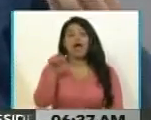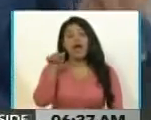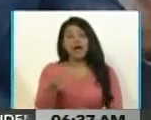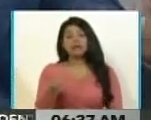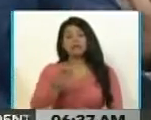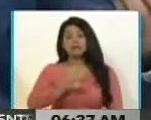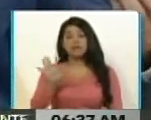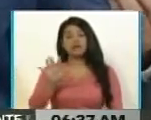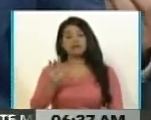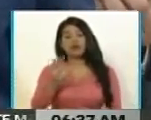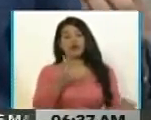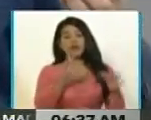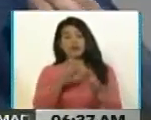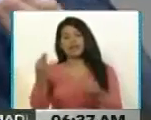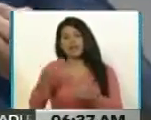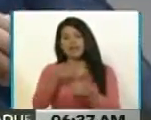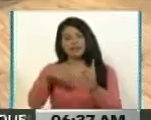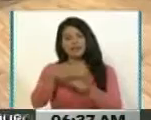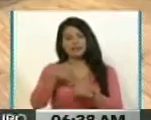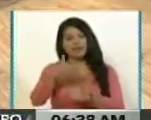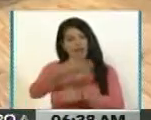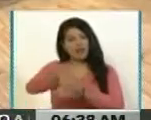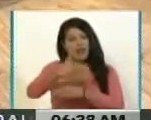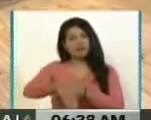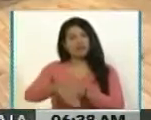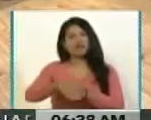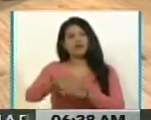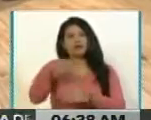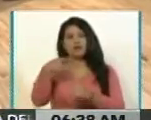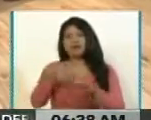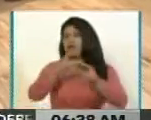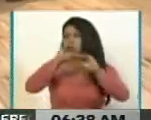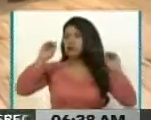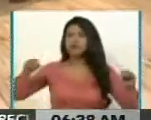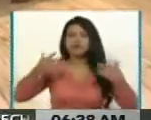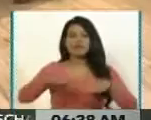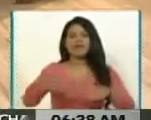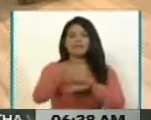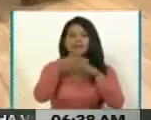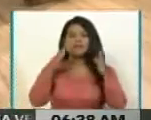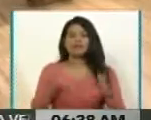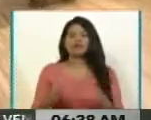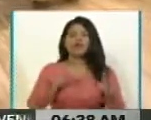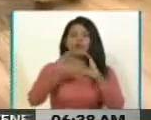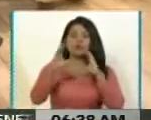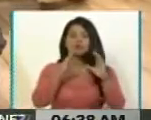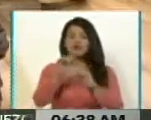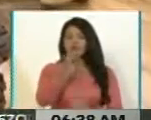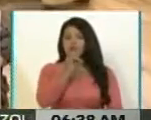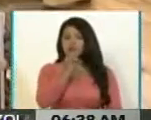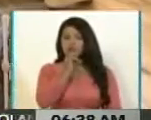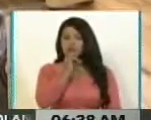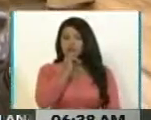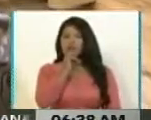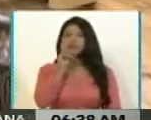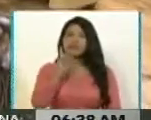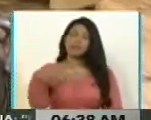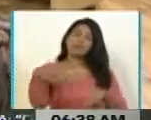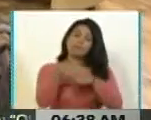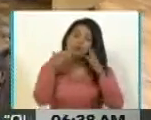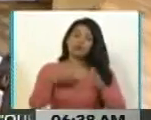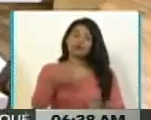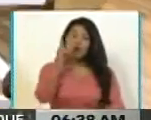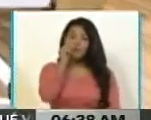esa realidad que se vive en la calle con esta convocatoria que ha hecho el Ministerio de Comunicación e Información, el ministro Ernesto